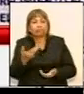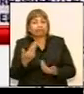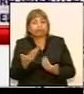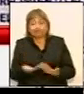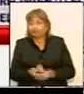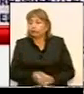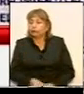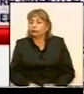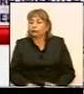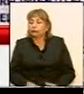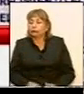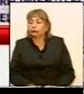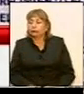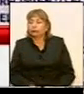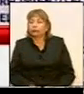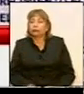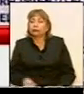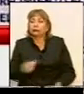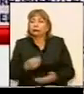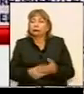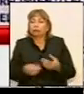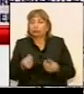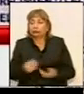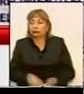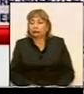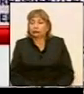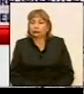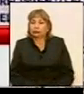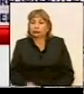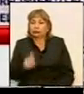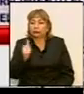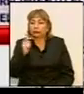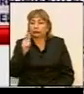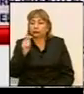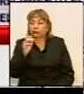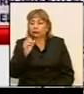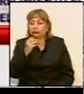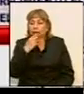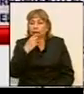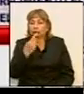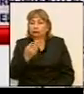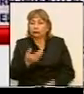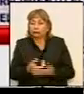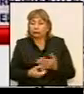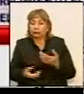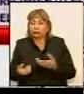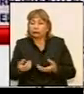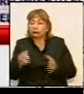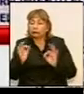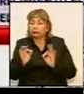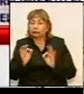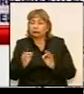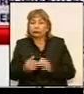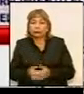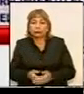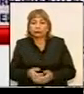escenarios. El escenario de precios altos, que es los precios altos los hemos tomado en el pico del ciclo de hace